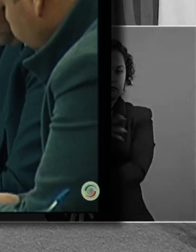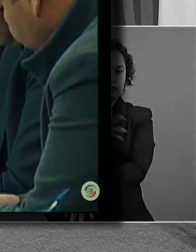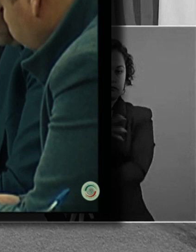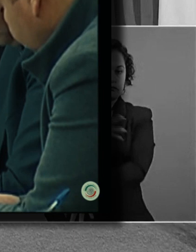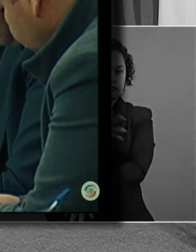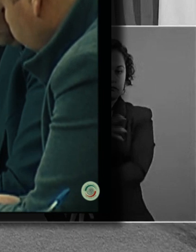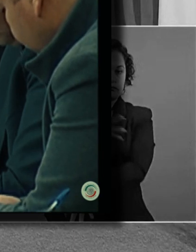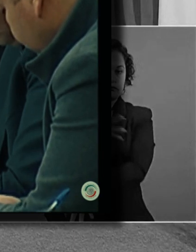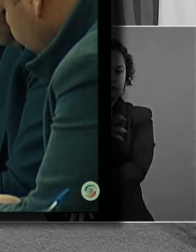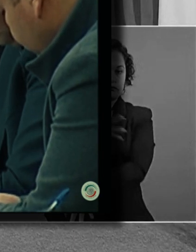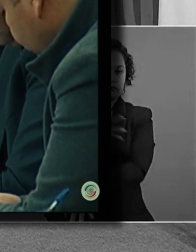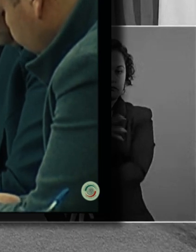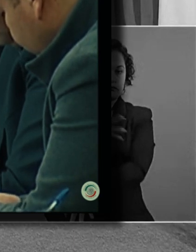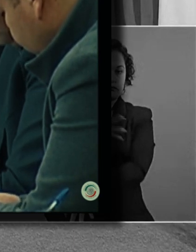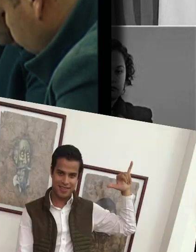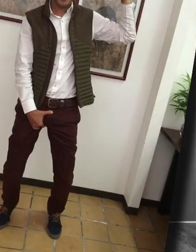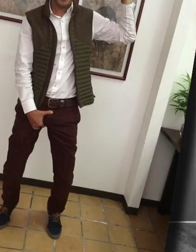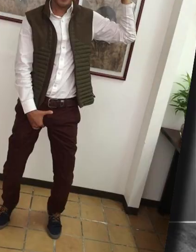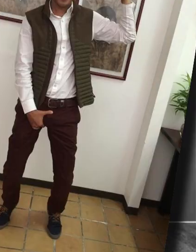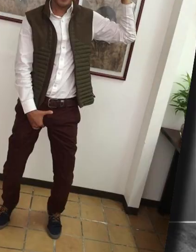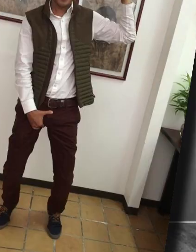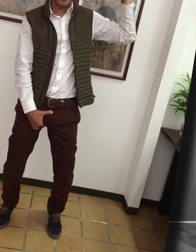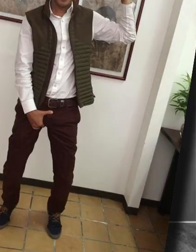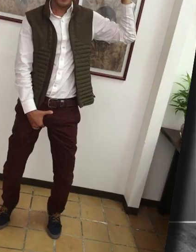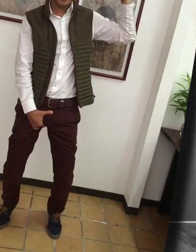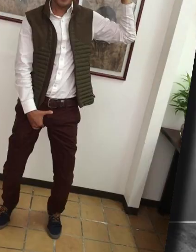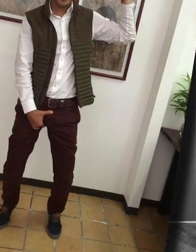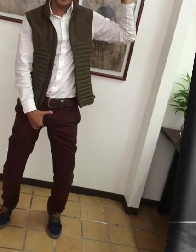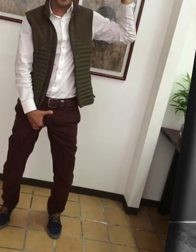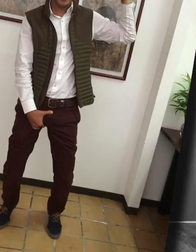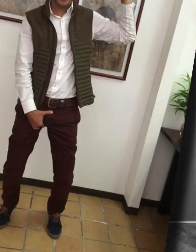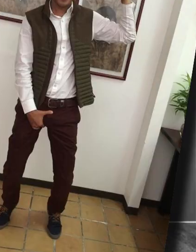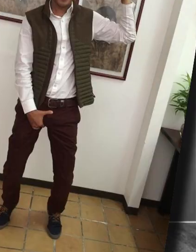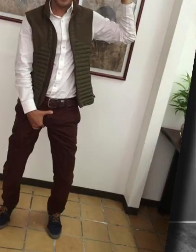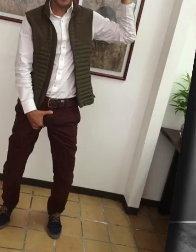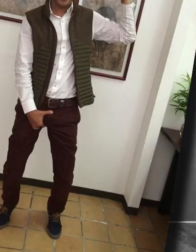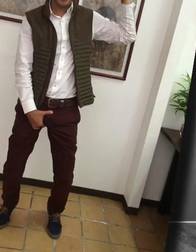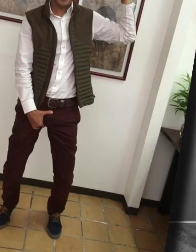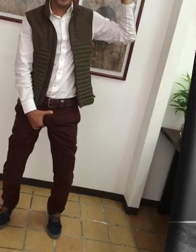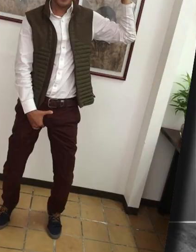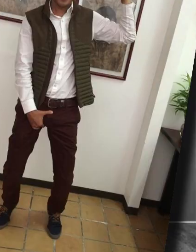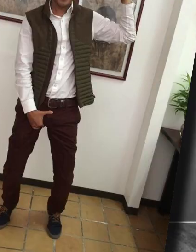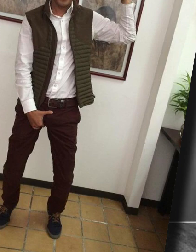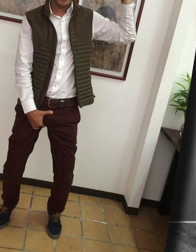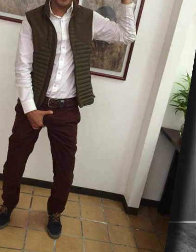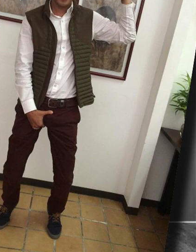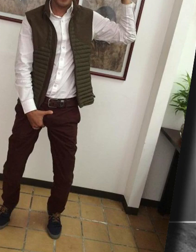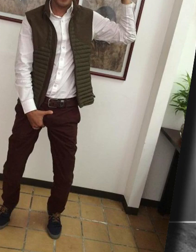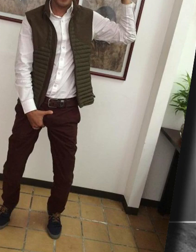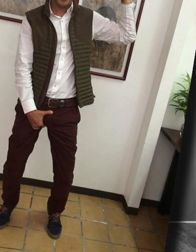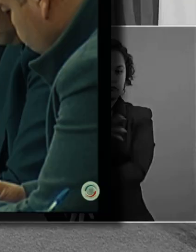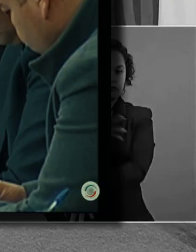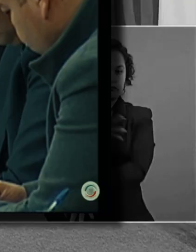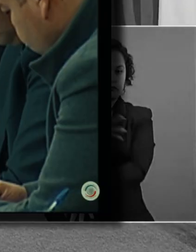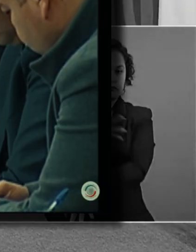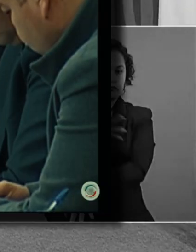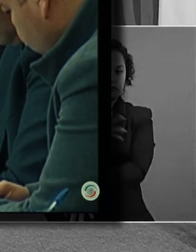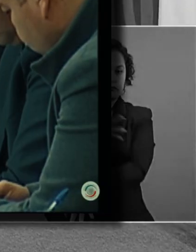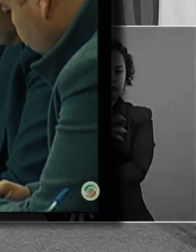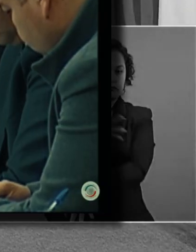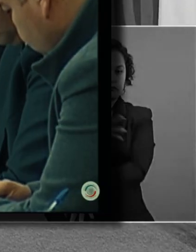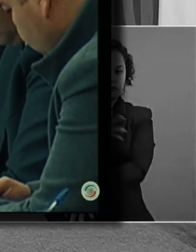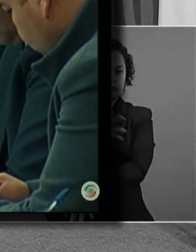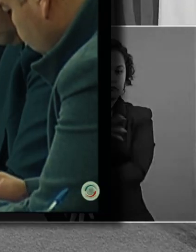aprobando. La otra pregunta, en el SENACE y funciones, no me considero como tan experto en el